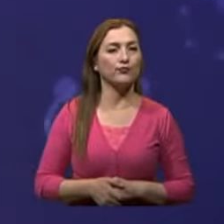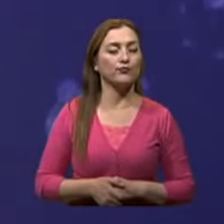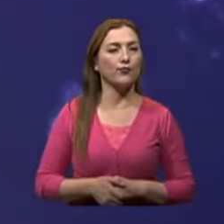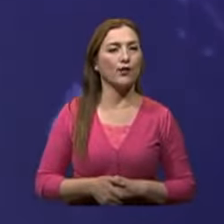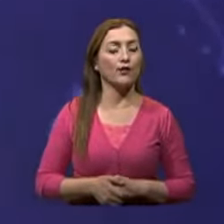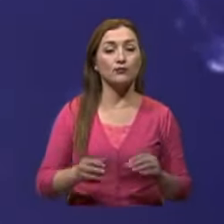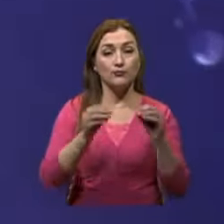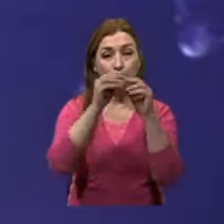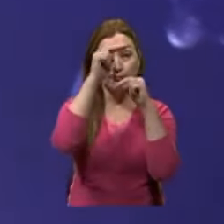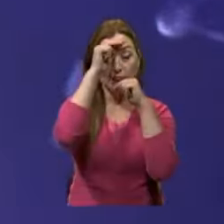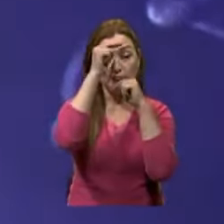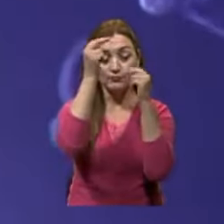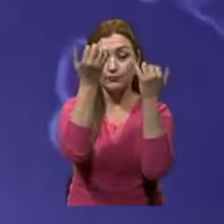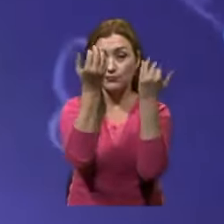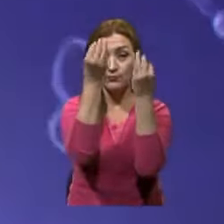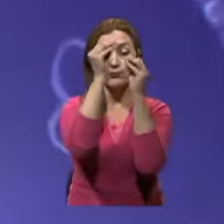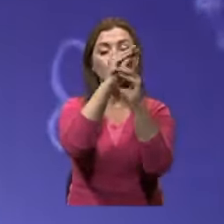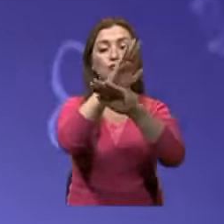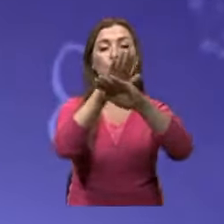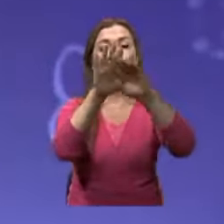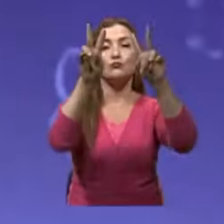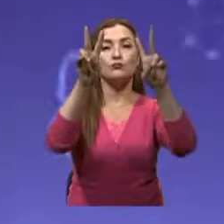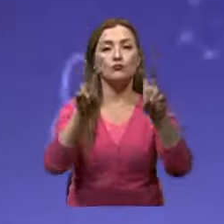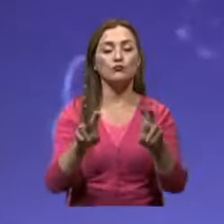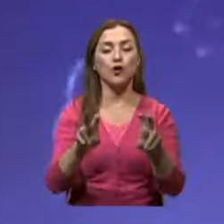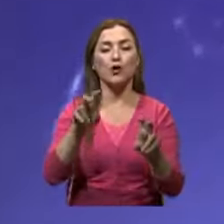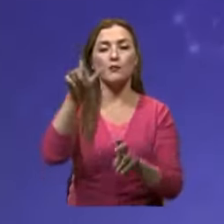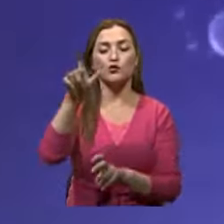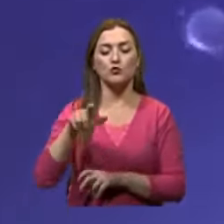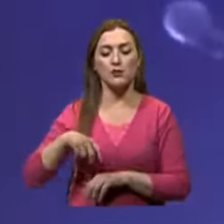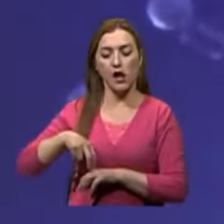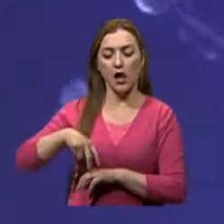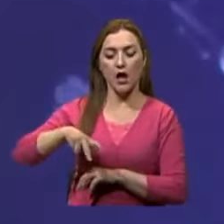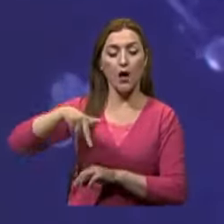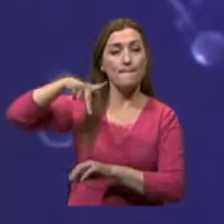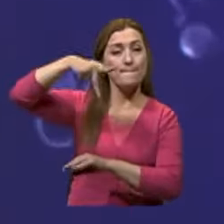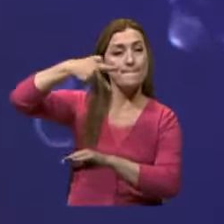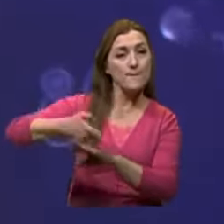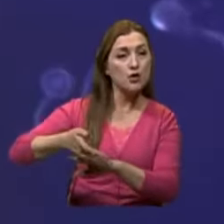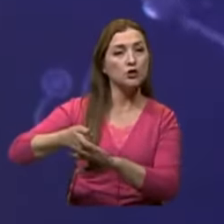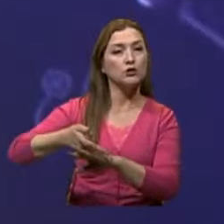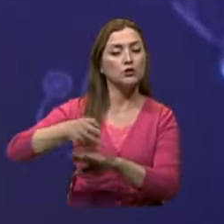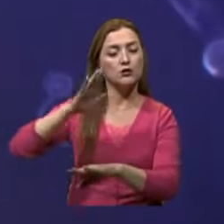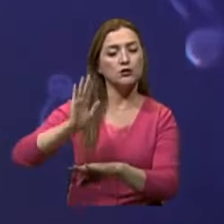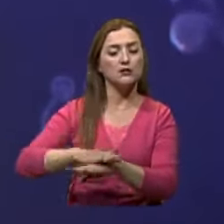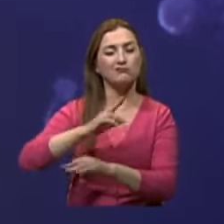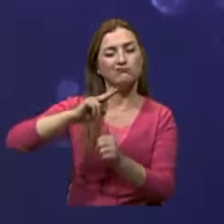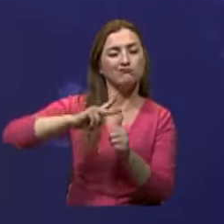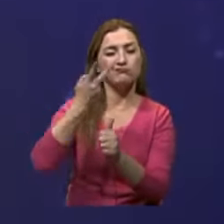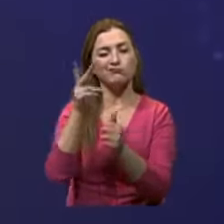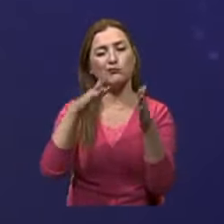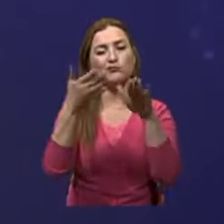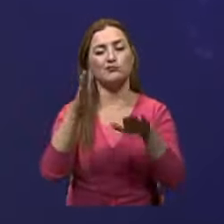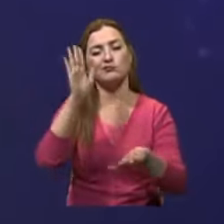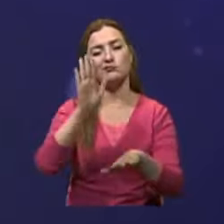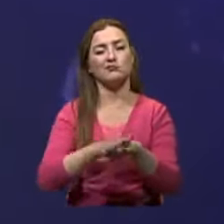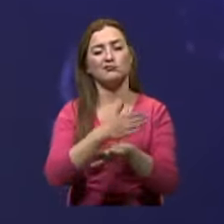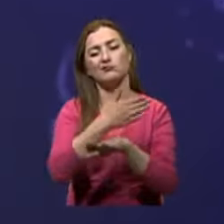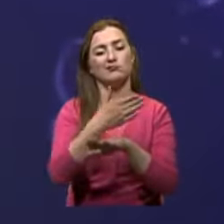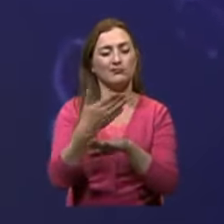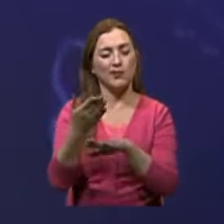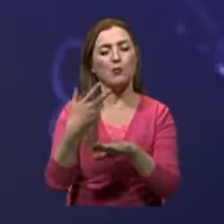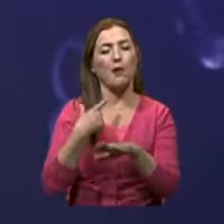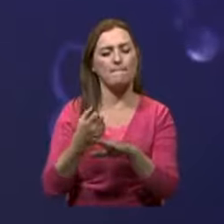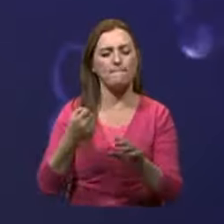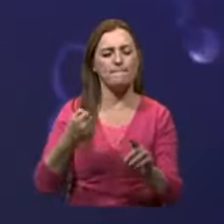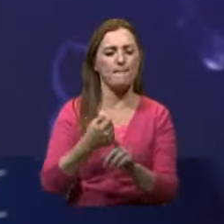Ya estamos de regreso y ahora vamos a hablar sobre las caídas. Según registros, esta es la segunda causa mundial de muerte por traumatismos